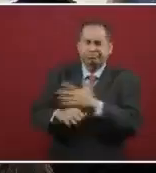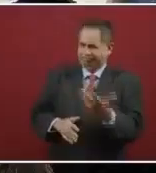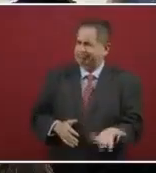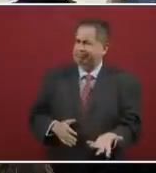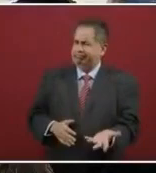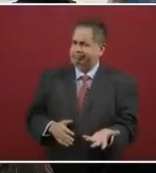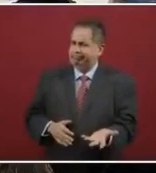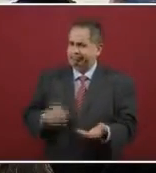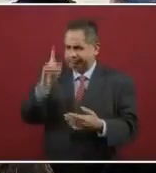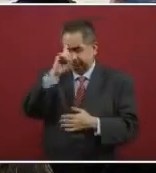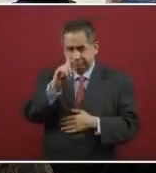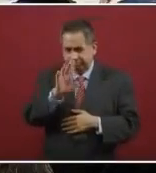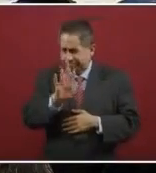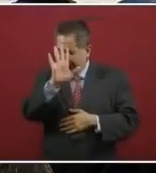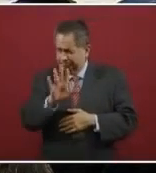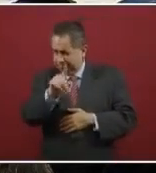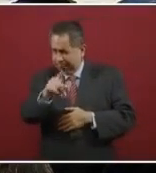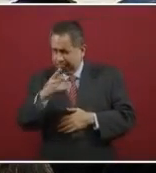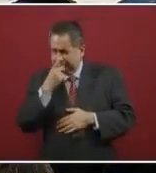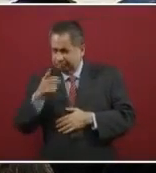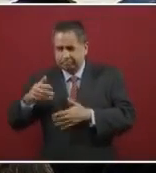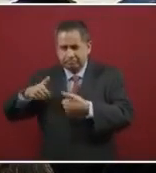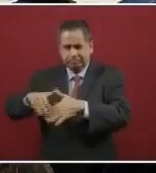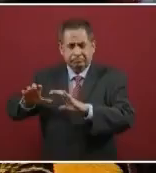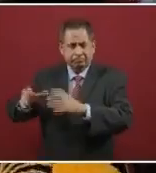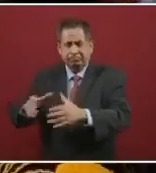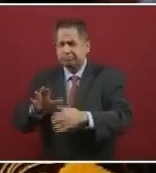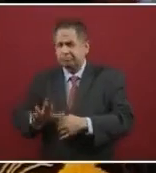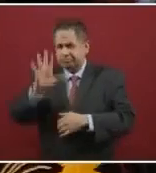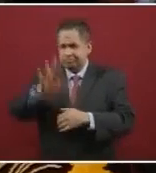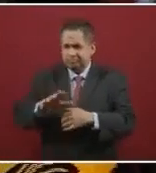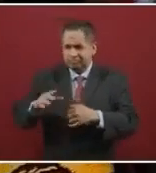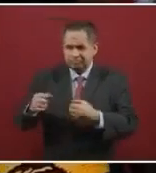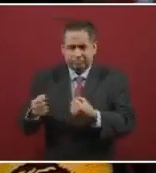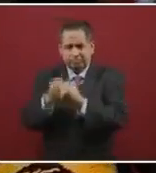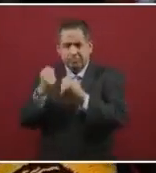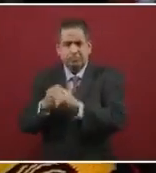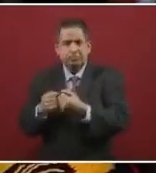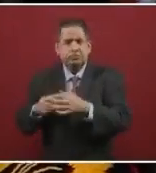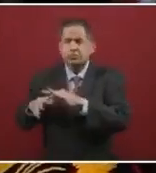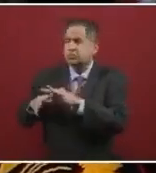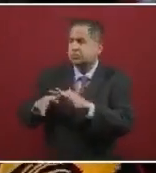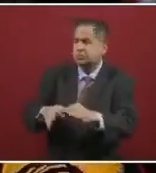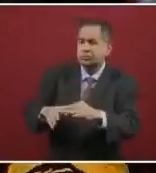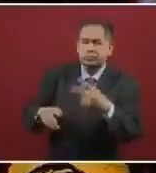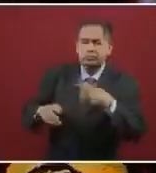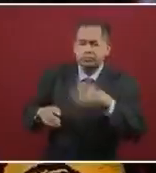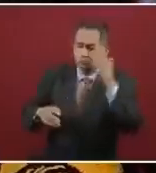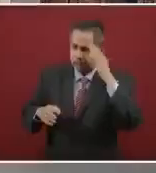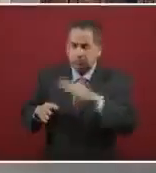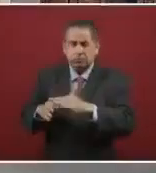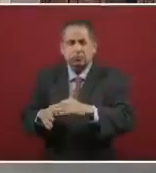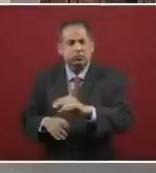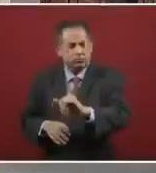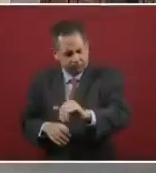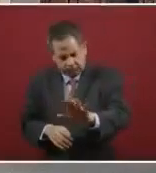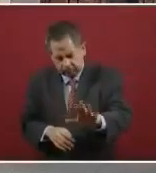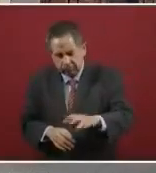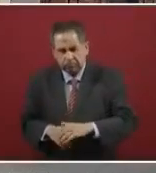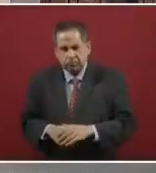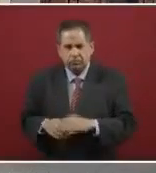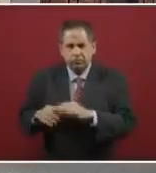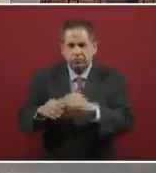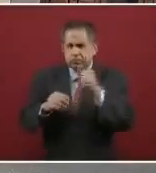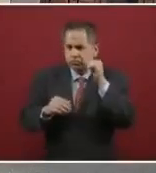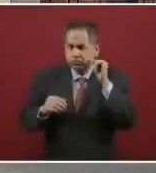la gente que iba en caravana estaban siendo guiados por coyotes, o si estaban siendo traficados. Sí, sí. Los de ayer,